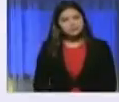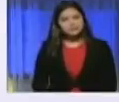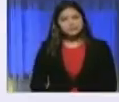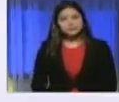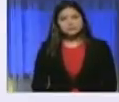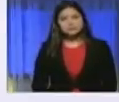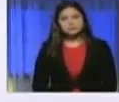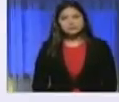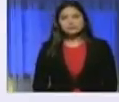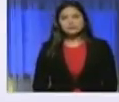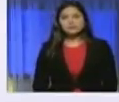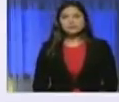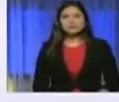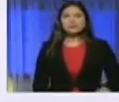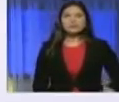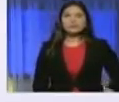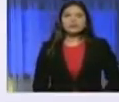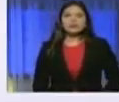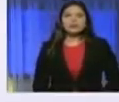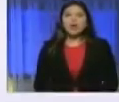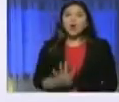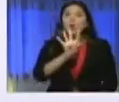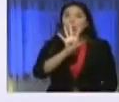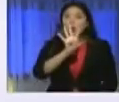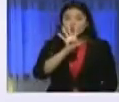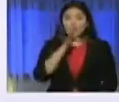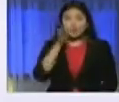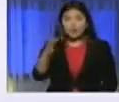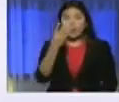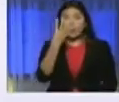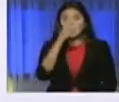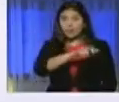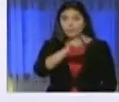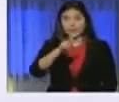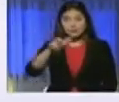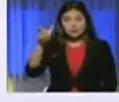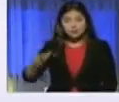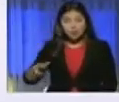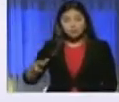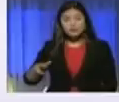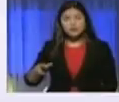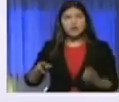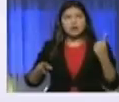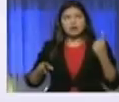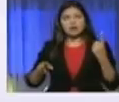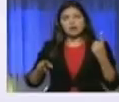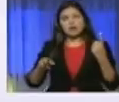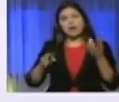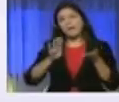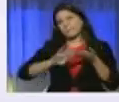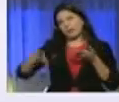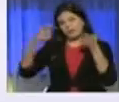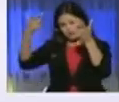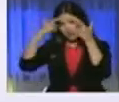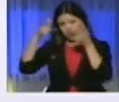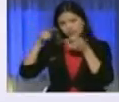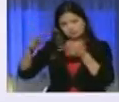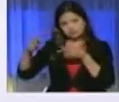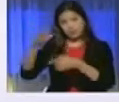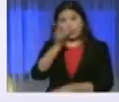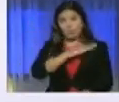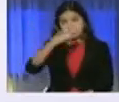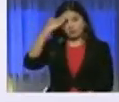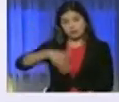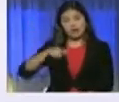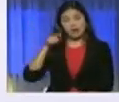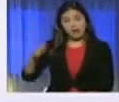De los cuatro que estábamos, fuera del comandante Chávez, pues, el comandante Chávez dirigía la